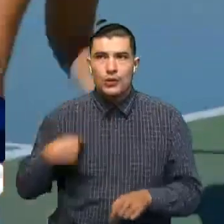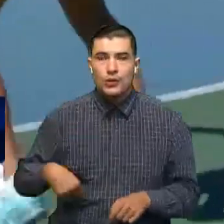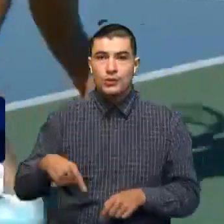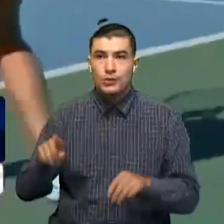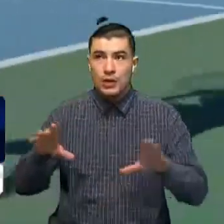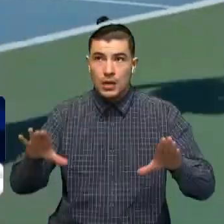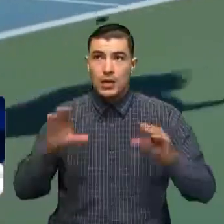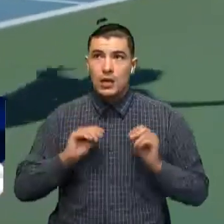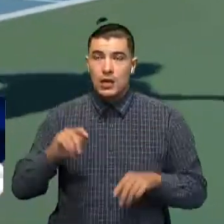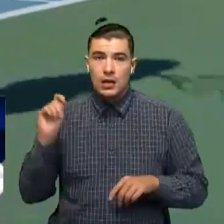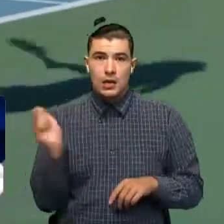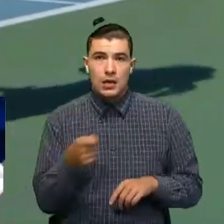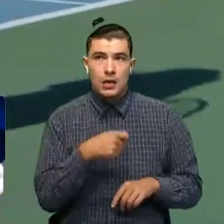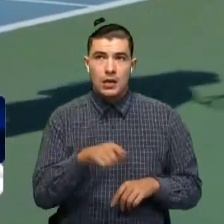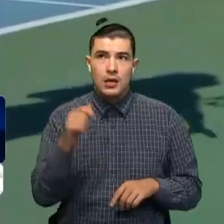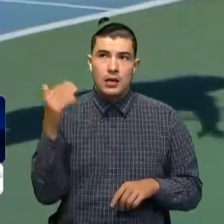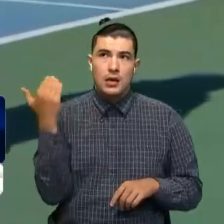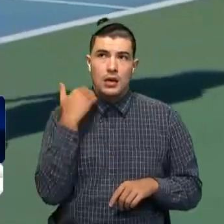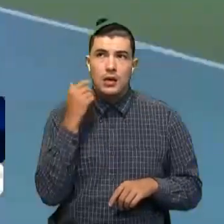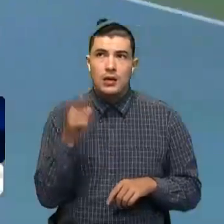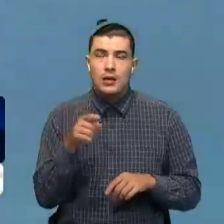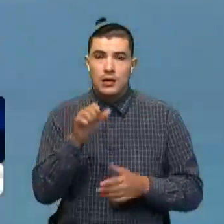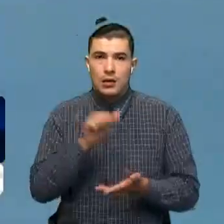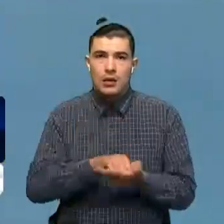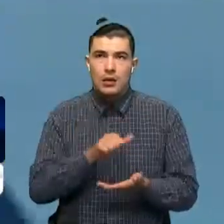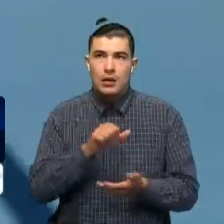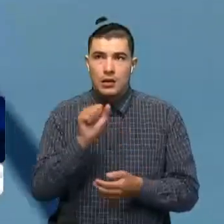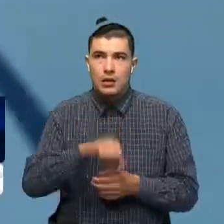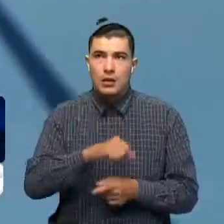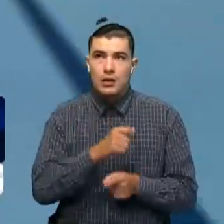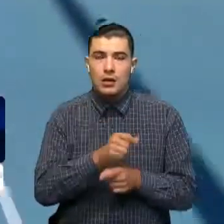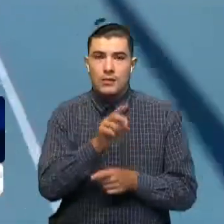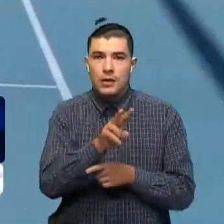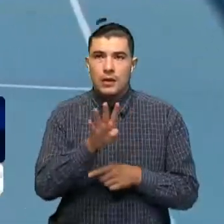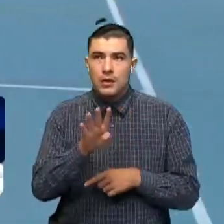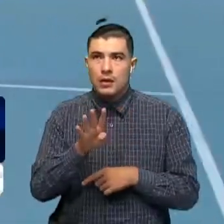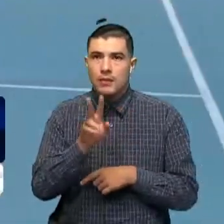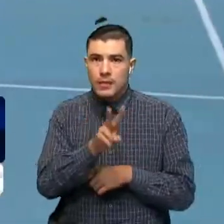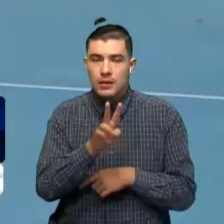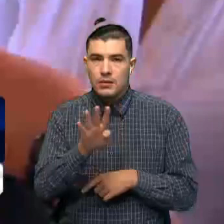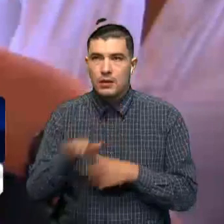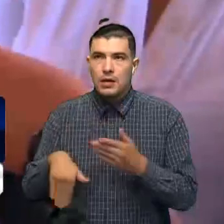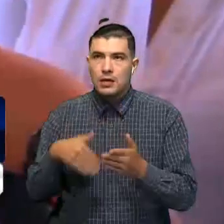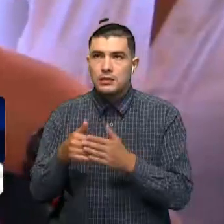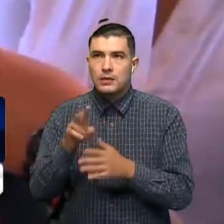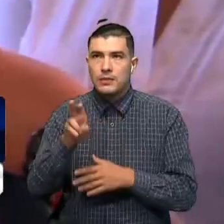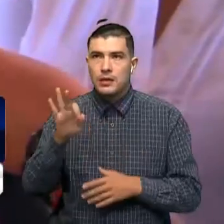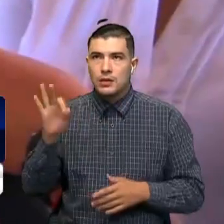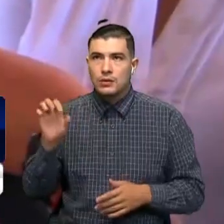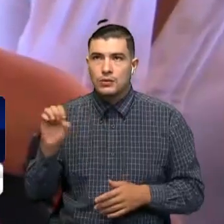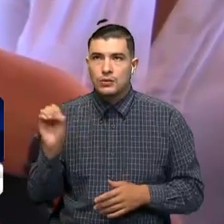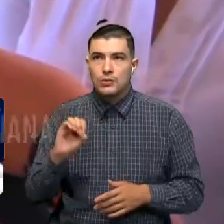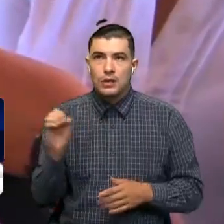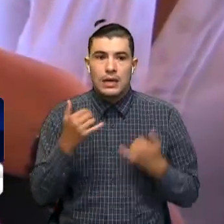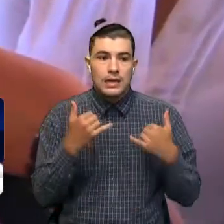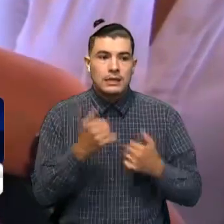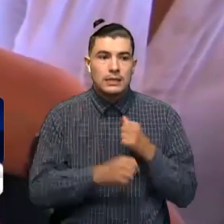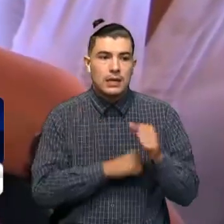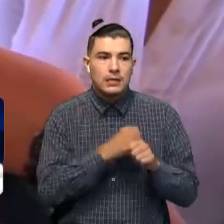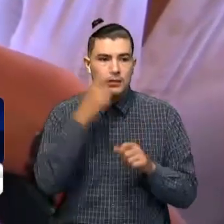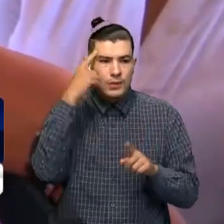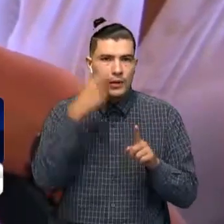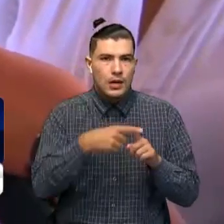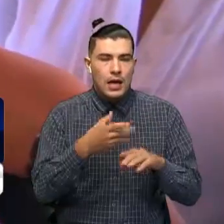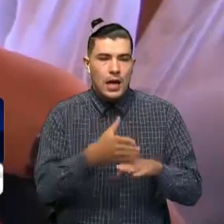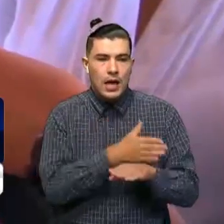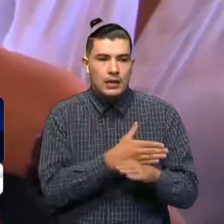afrontará el torneo de maestros que se cumplirá del 24 al 28 de octubre en chengdu en este año ha sido muy bueno para mí es muy positivo desde